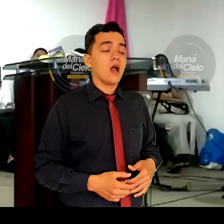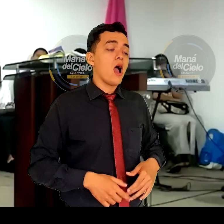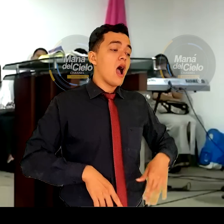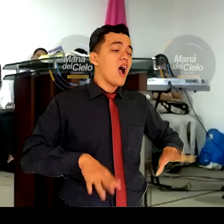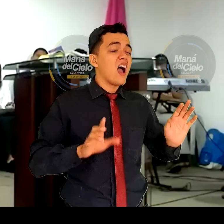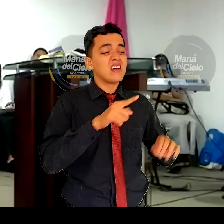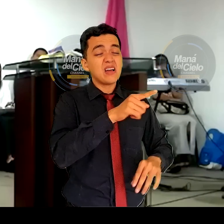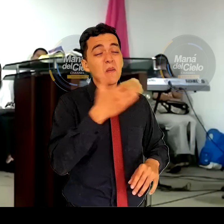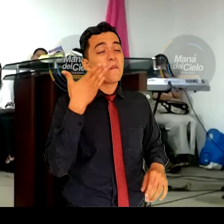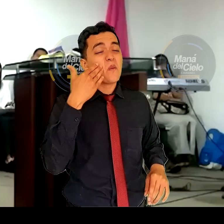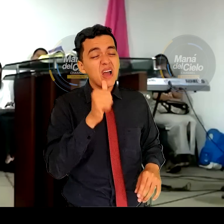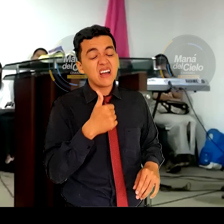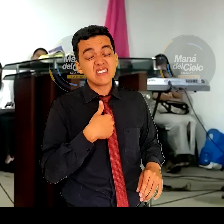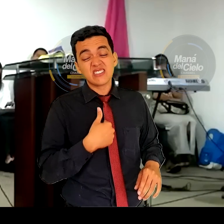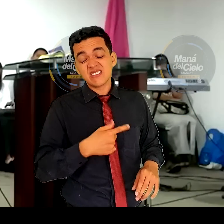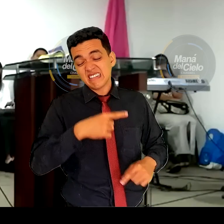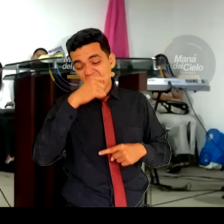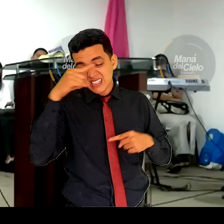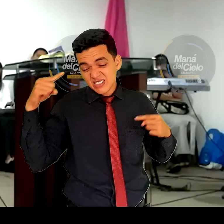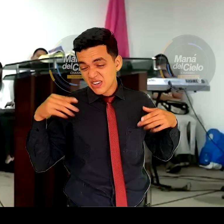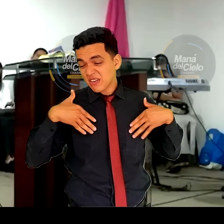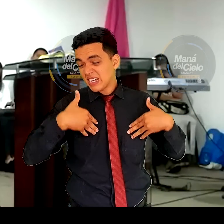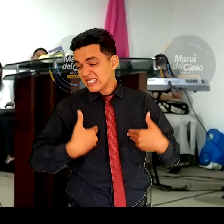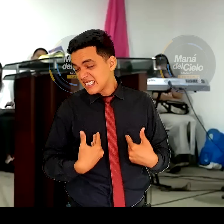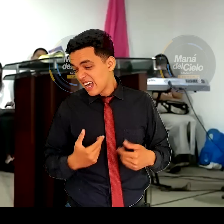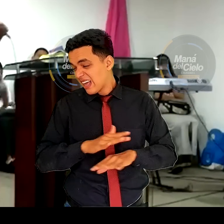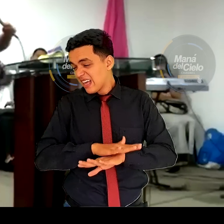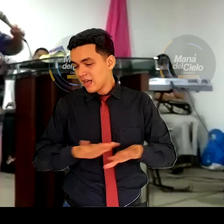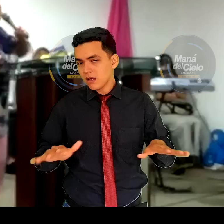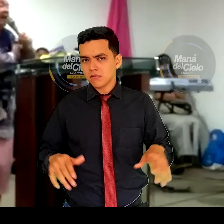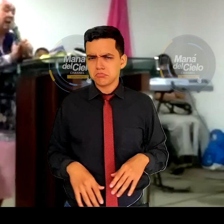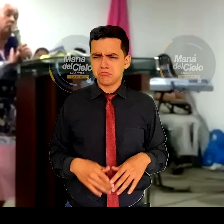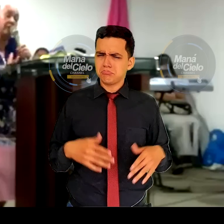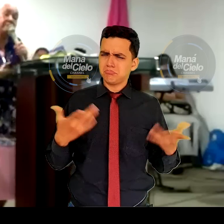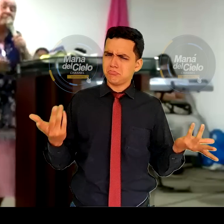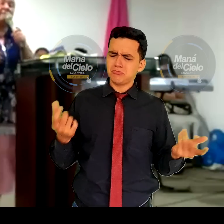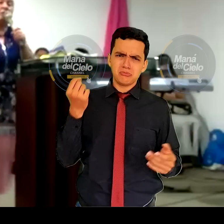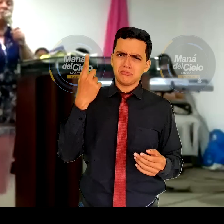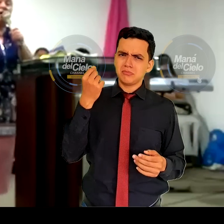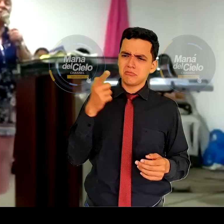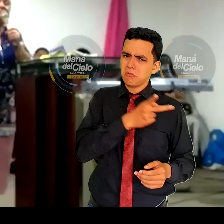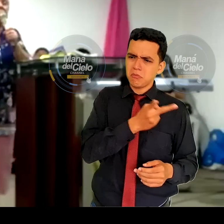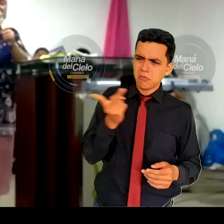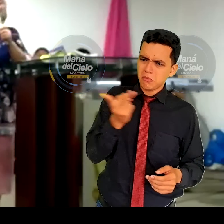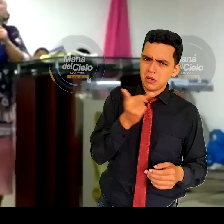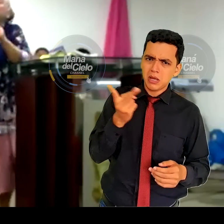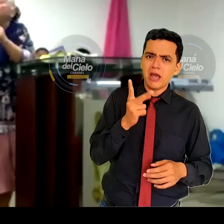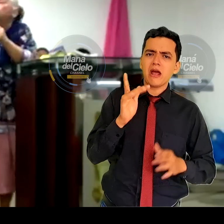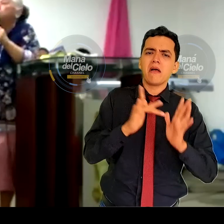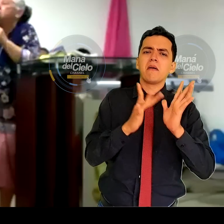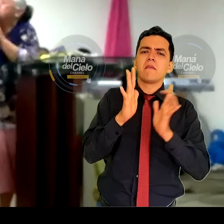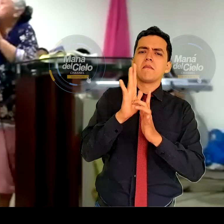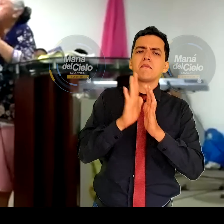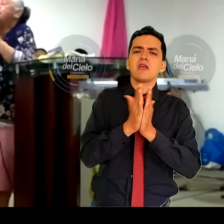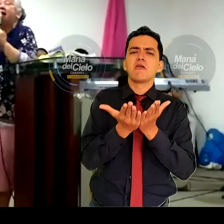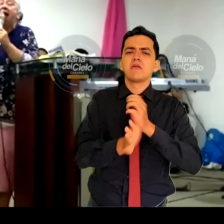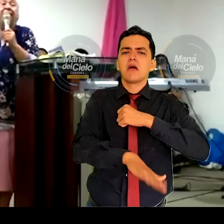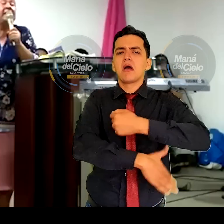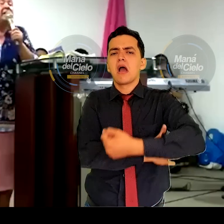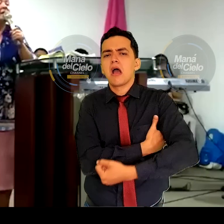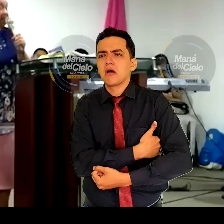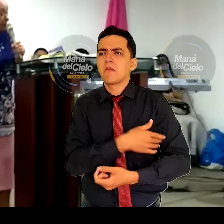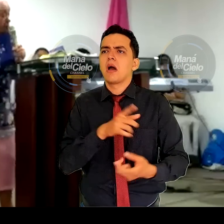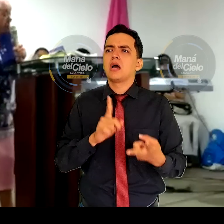no lo aguanto. Pero uno los ve que vienen a la iglesia, uno los ve que cargan una Biblia debajo del brazo y uno los escucha